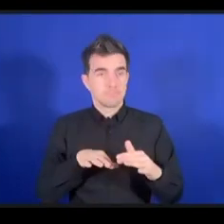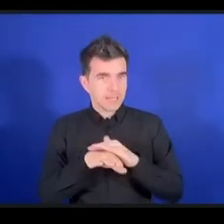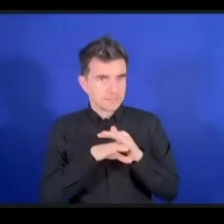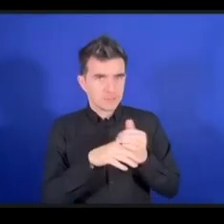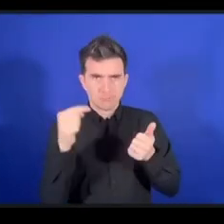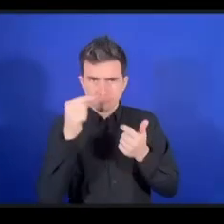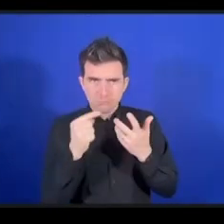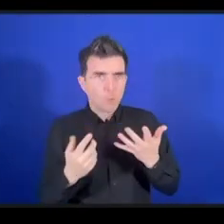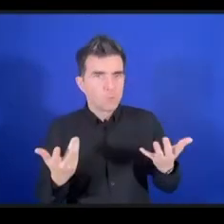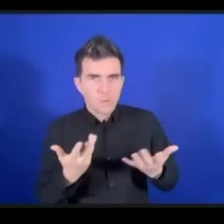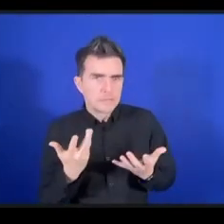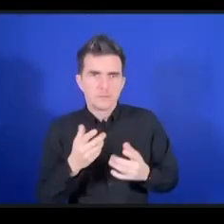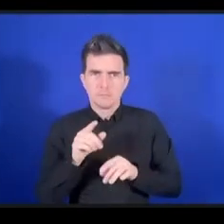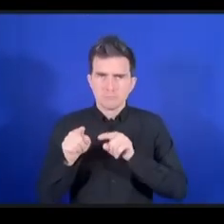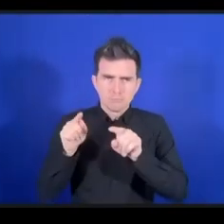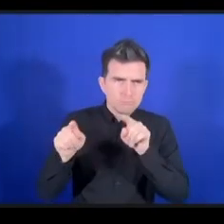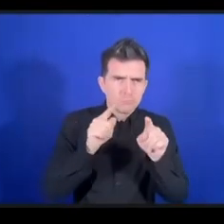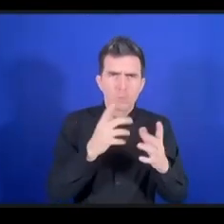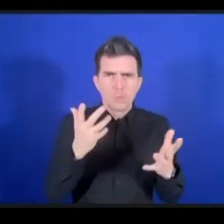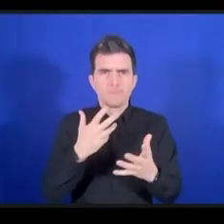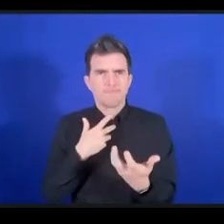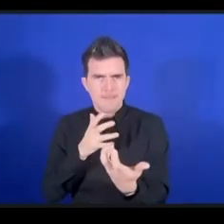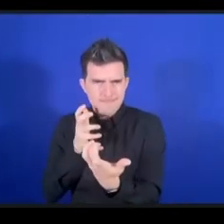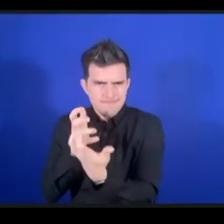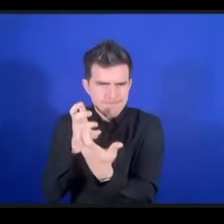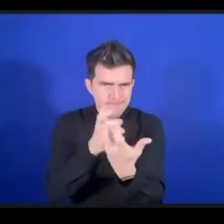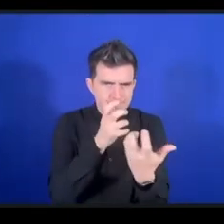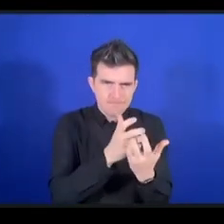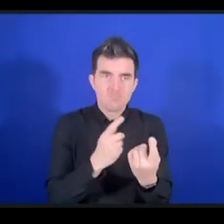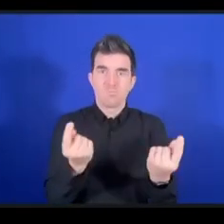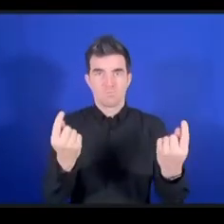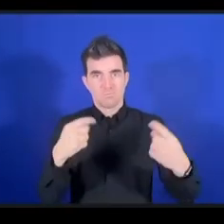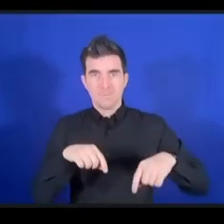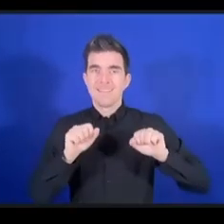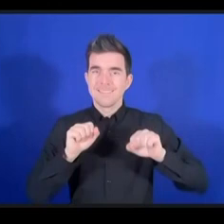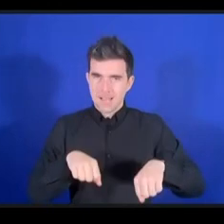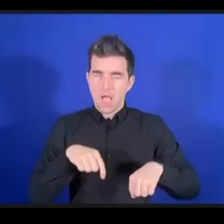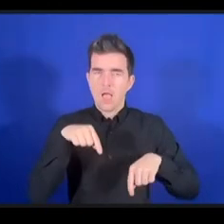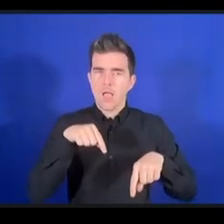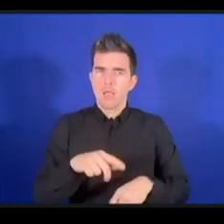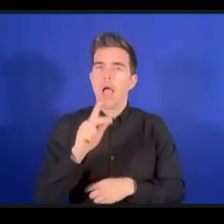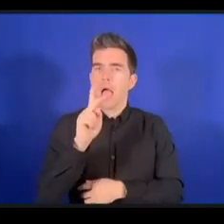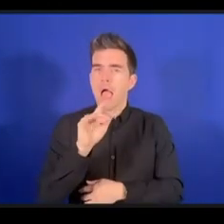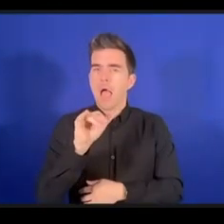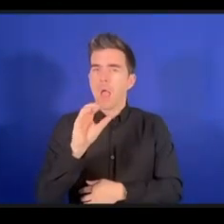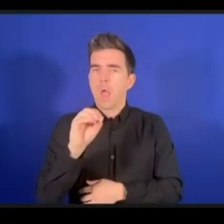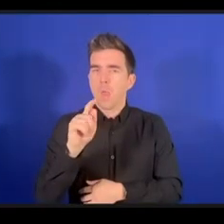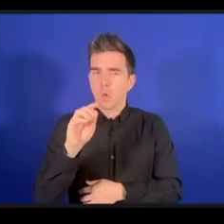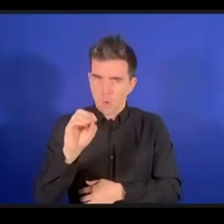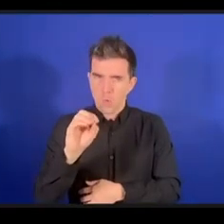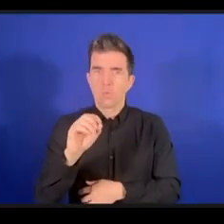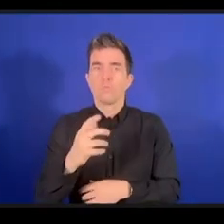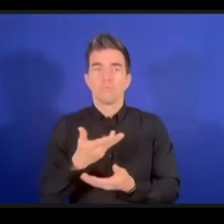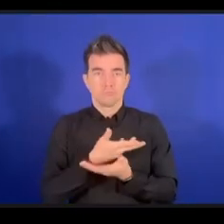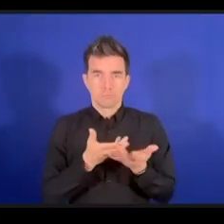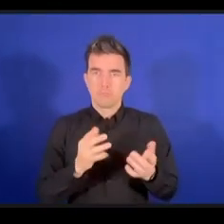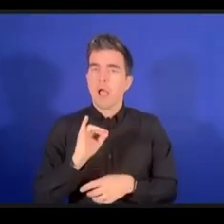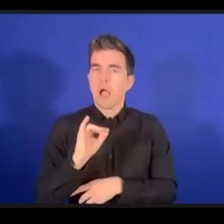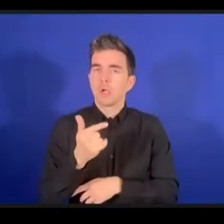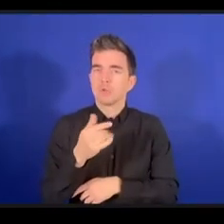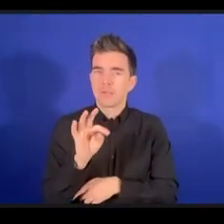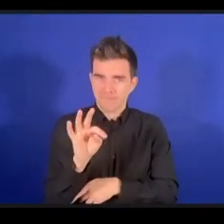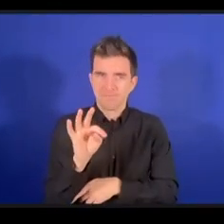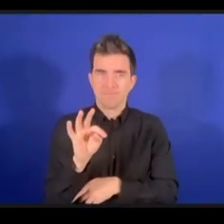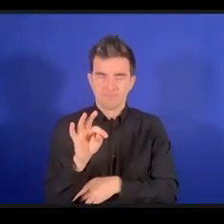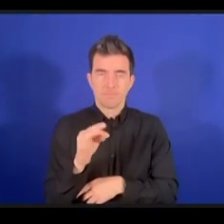y participar en las efectivamente En las reuniones y contribuir en los